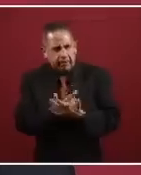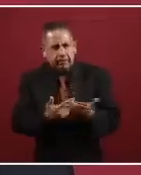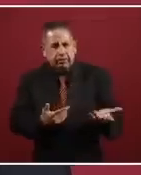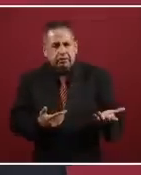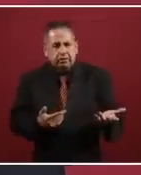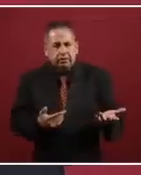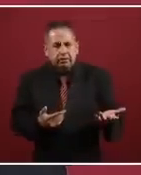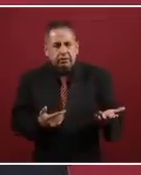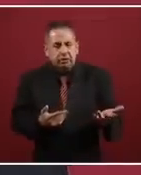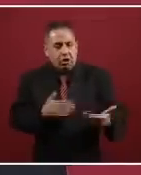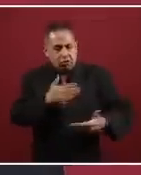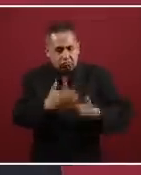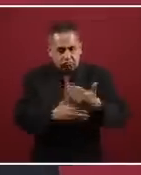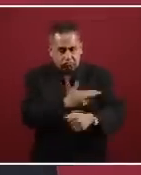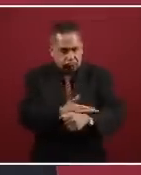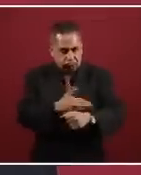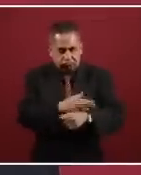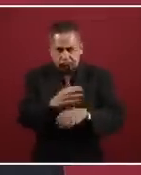el proceso